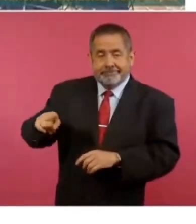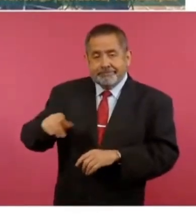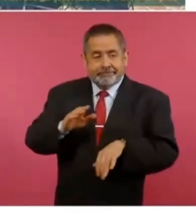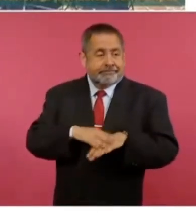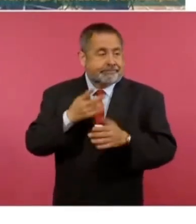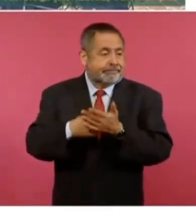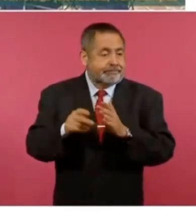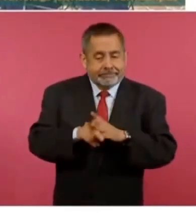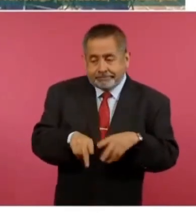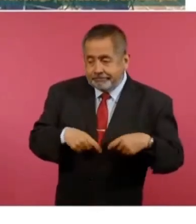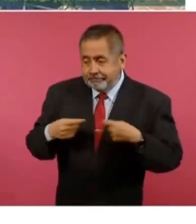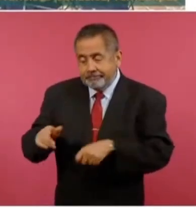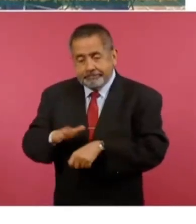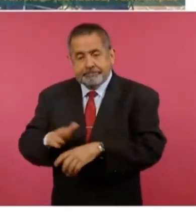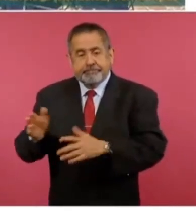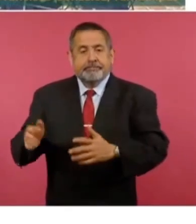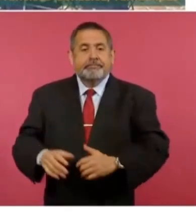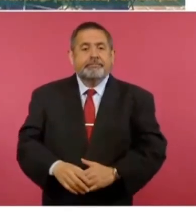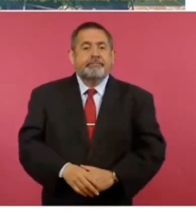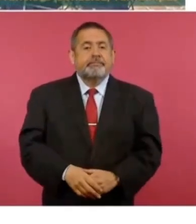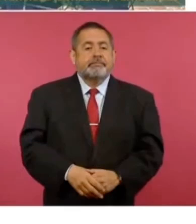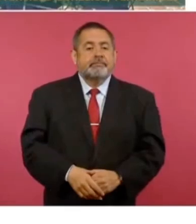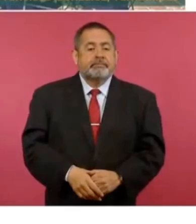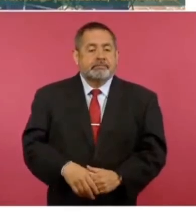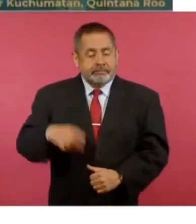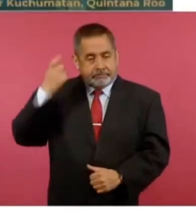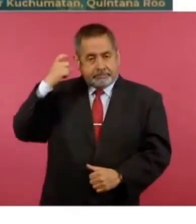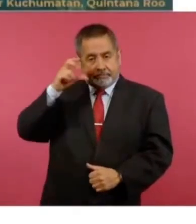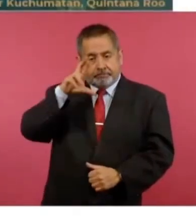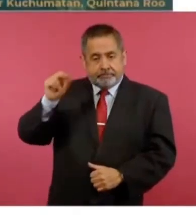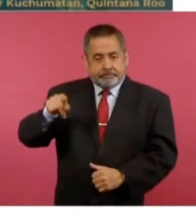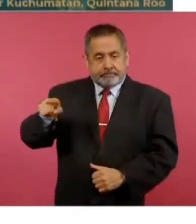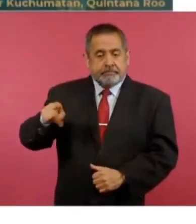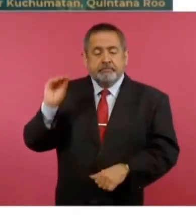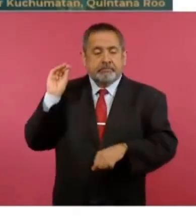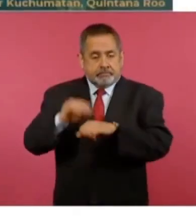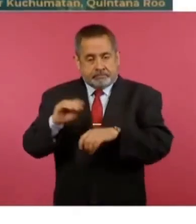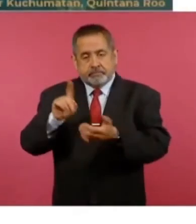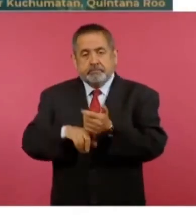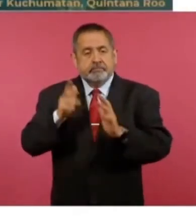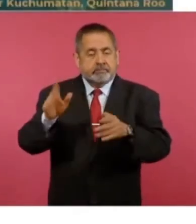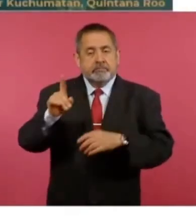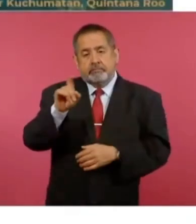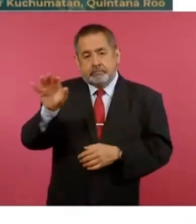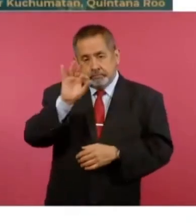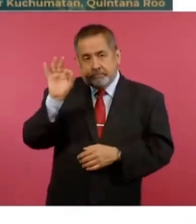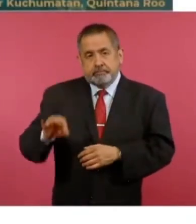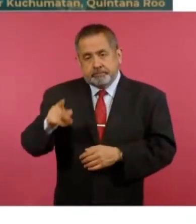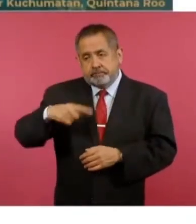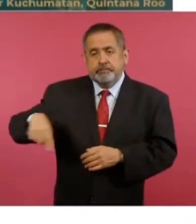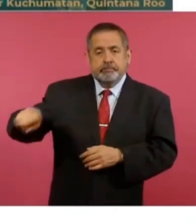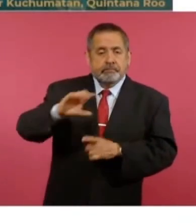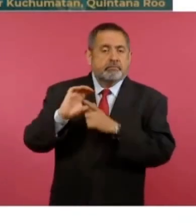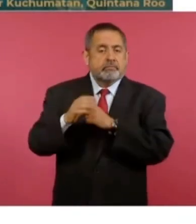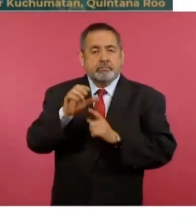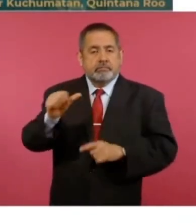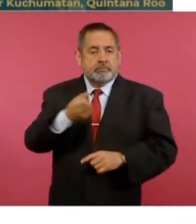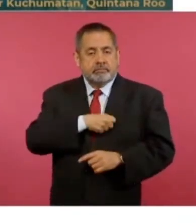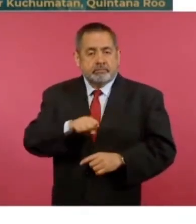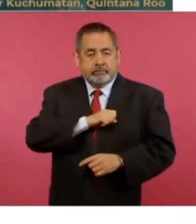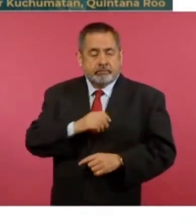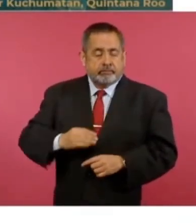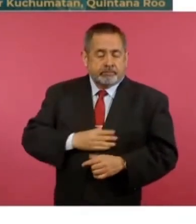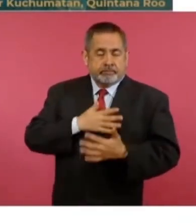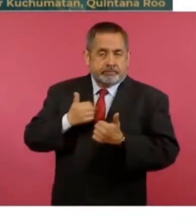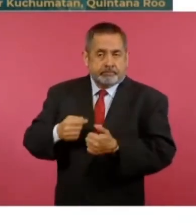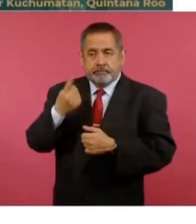de los que se han ofertado. En Quintana Roo también ya están instalados el 100% de los comités de salud para el bienestar